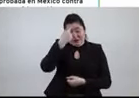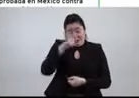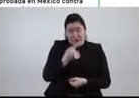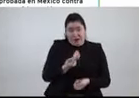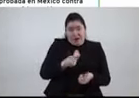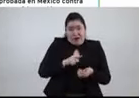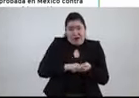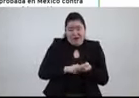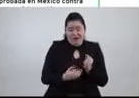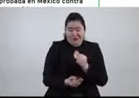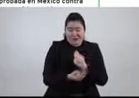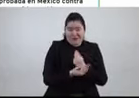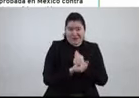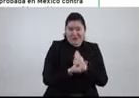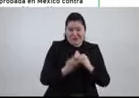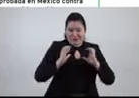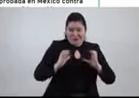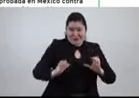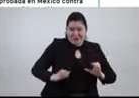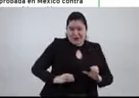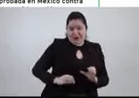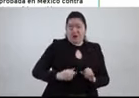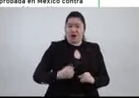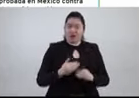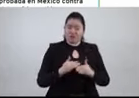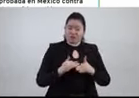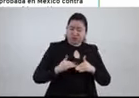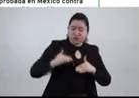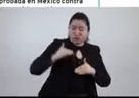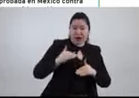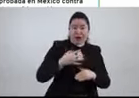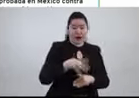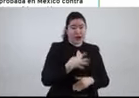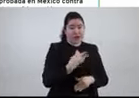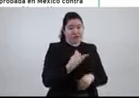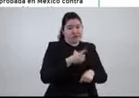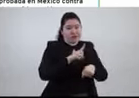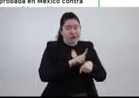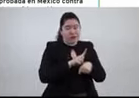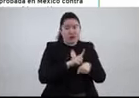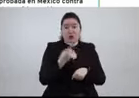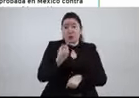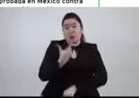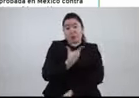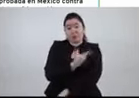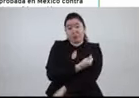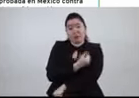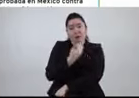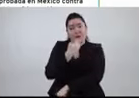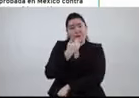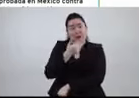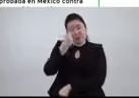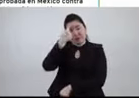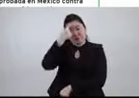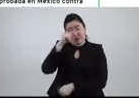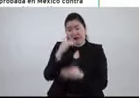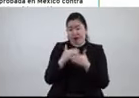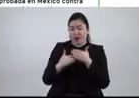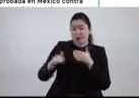manera constante durante los primeros 14 días y una dosis es suficiente para llegar a proteger por arriba